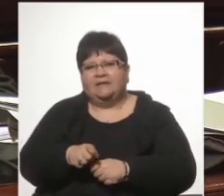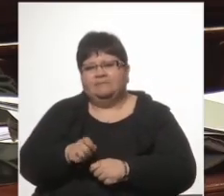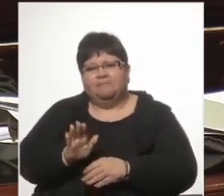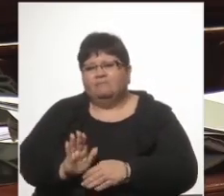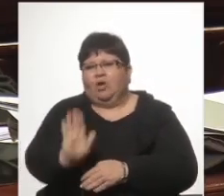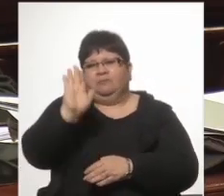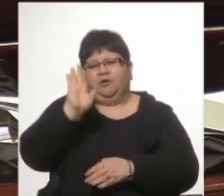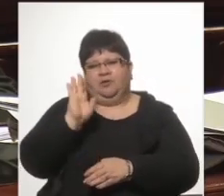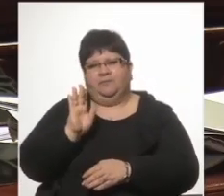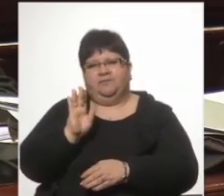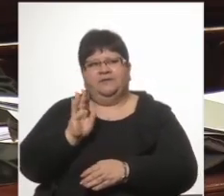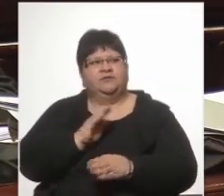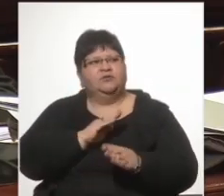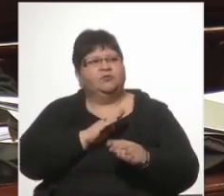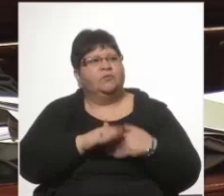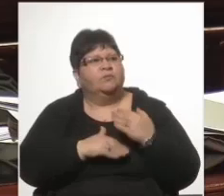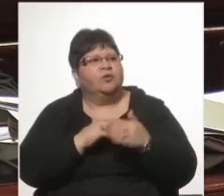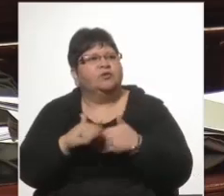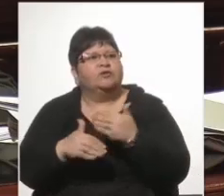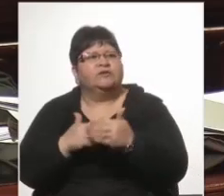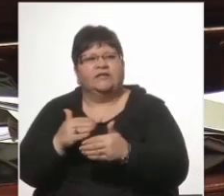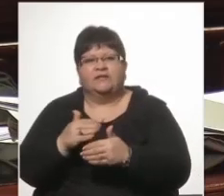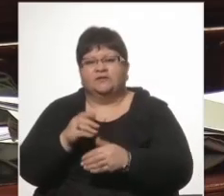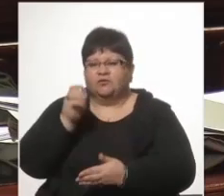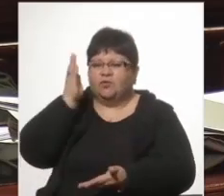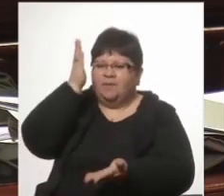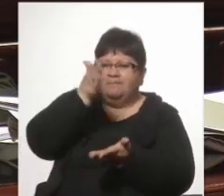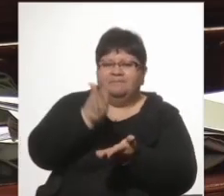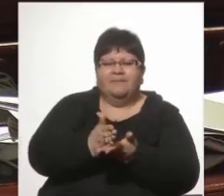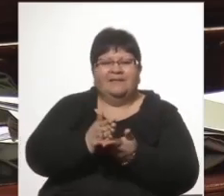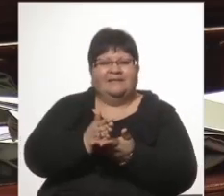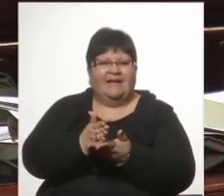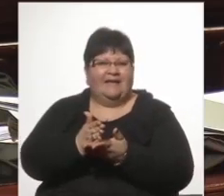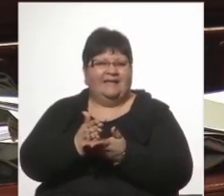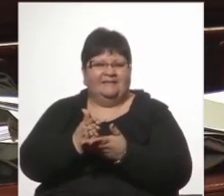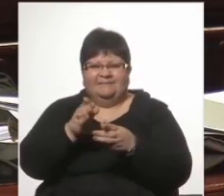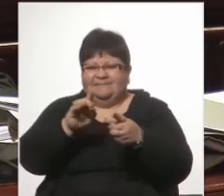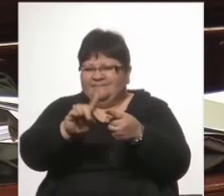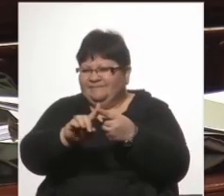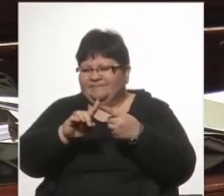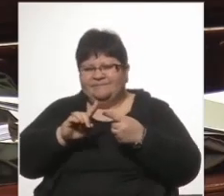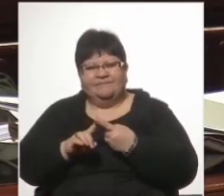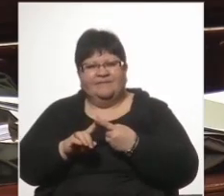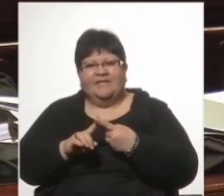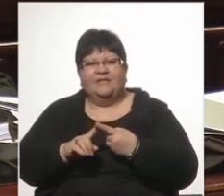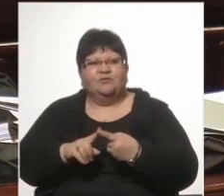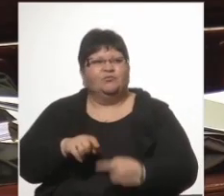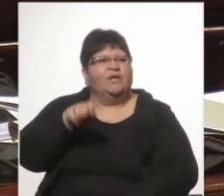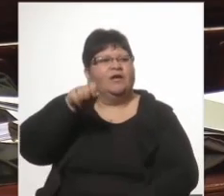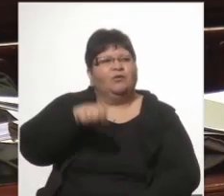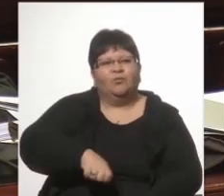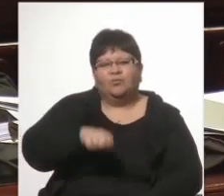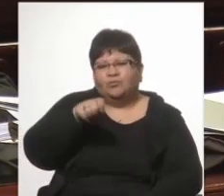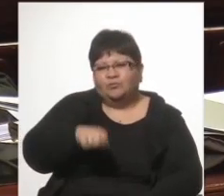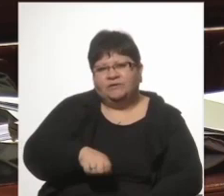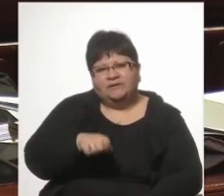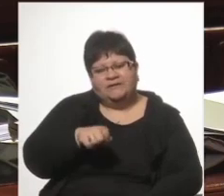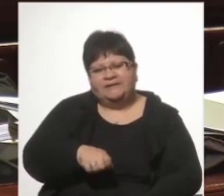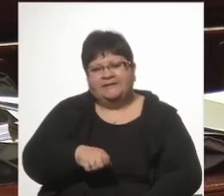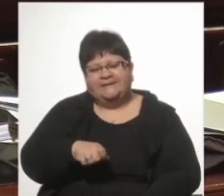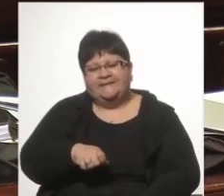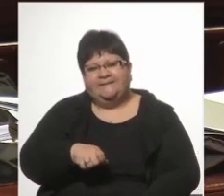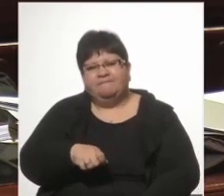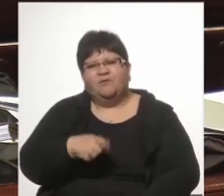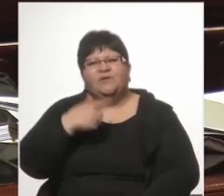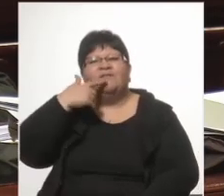un proceso penal de pactos, una justicia regateada, que se concreta en acuerdos realizados en dependencias administrativas mediante